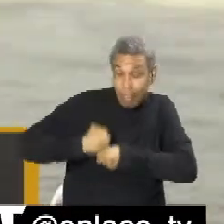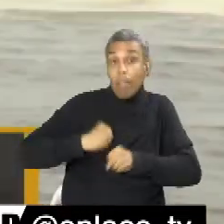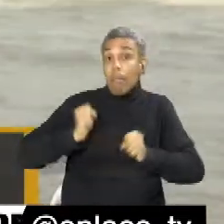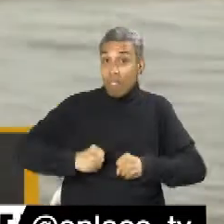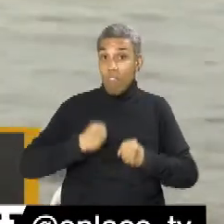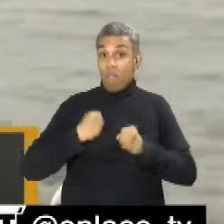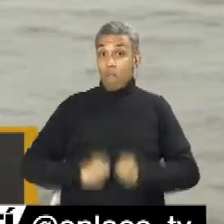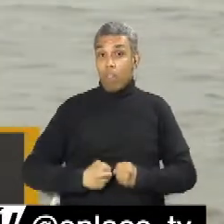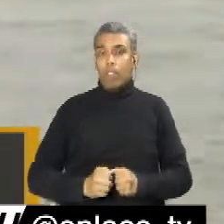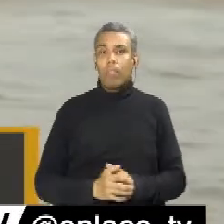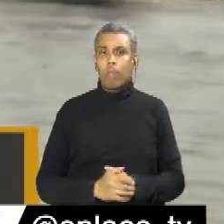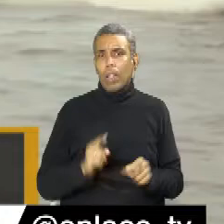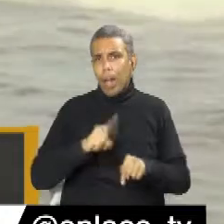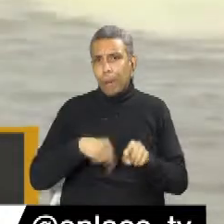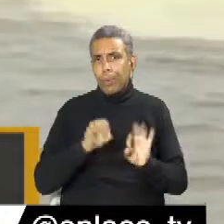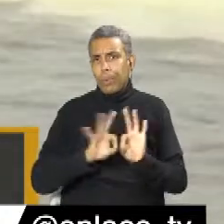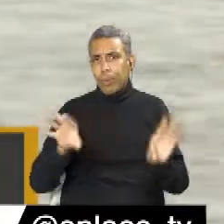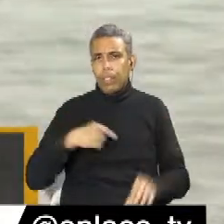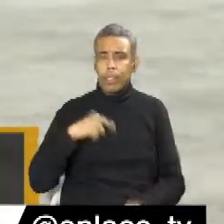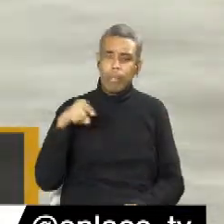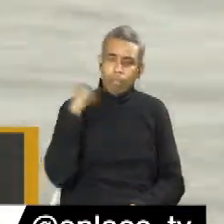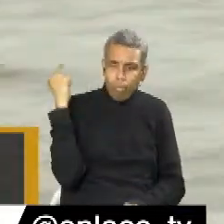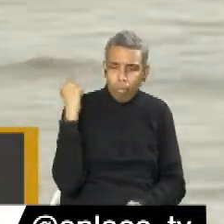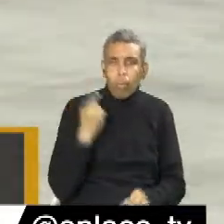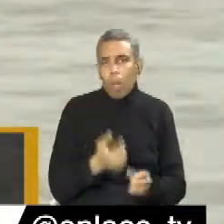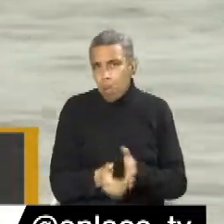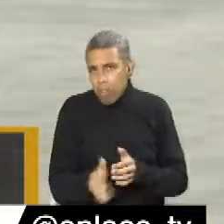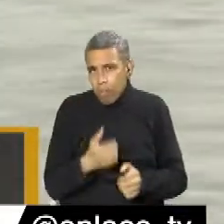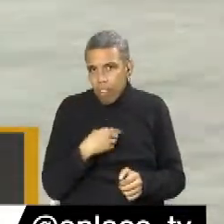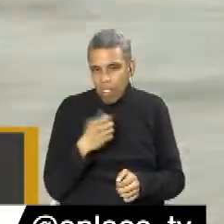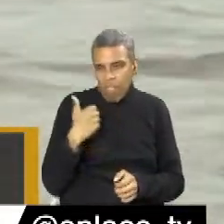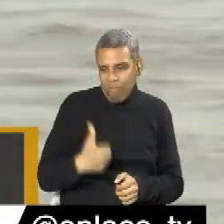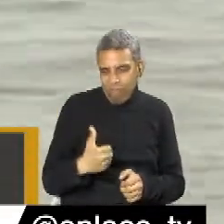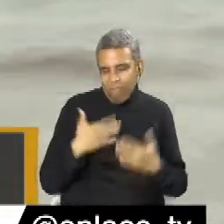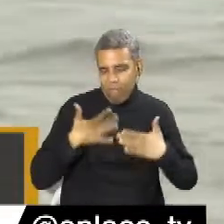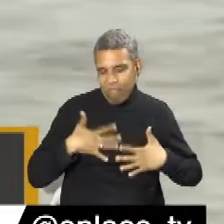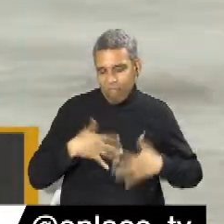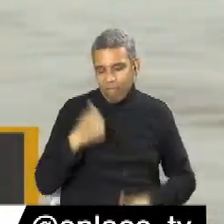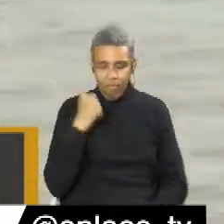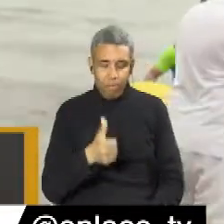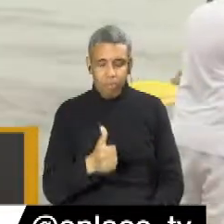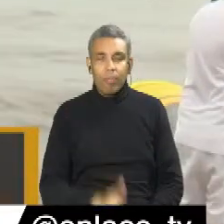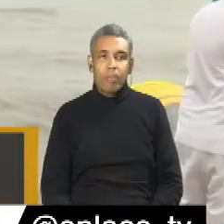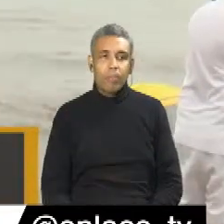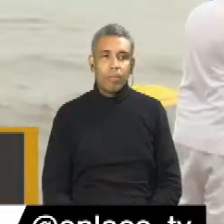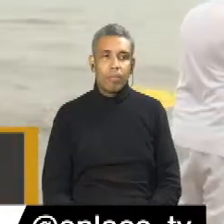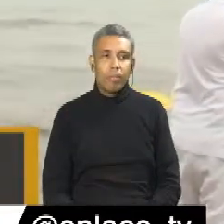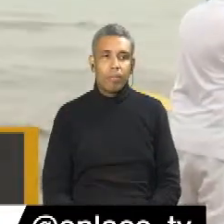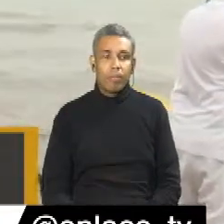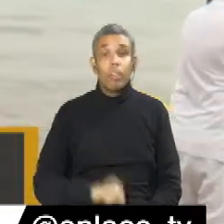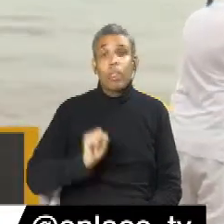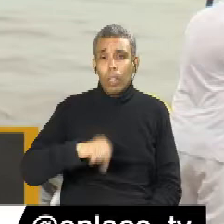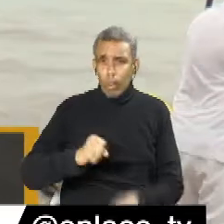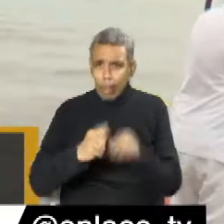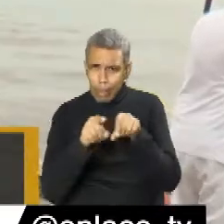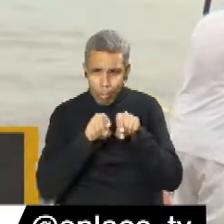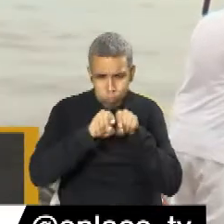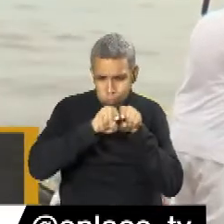mala suerte no le ayudó, pero se mostraron satisfechos por la acogida que recibieron de la comunidad barranqueña. Excelente, muy reñida,